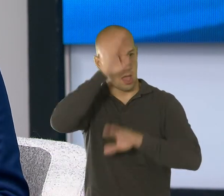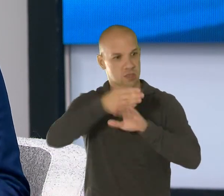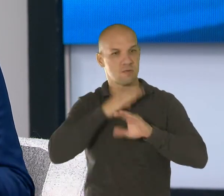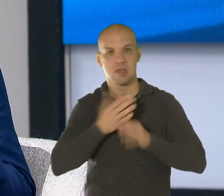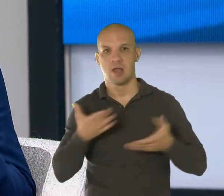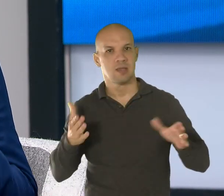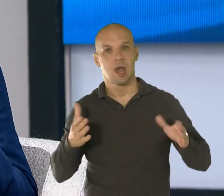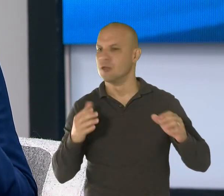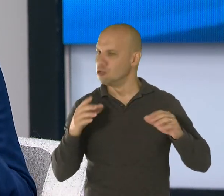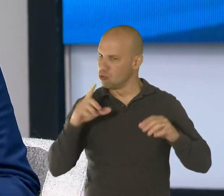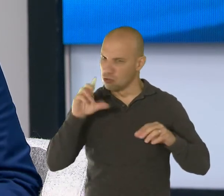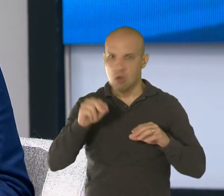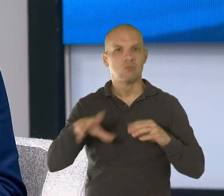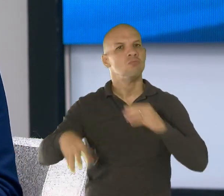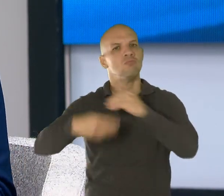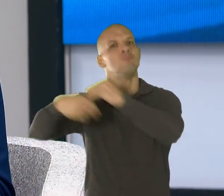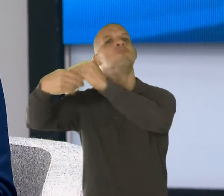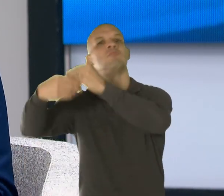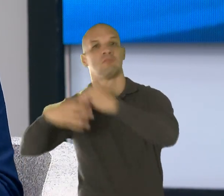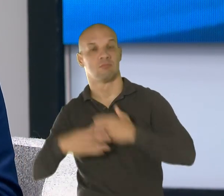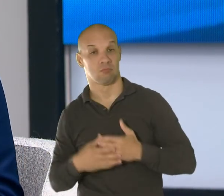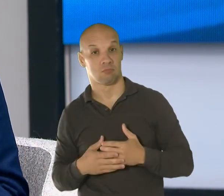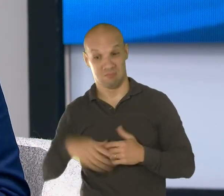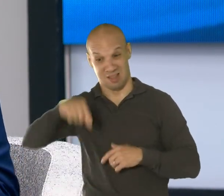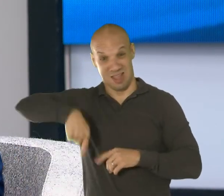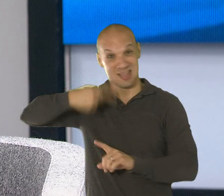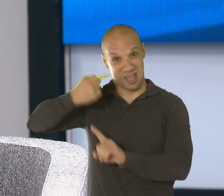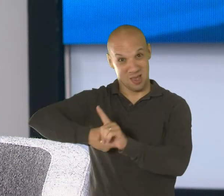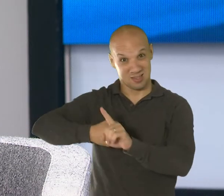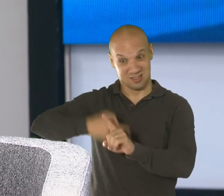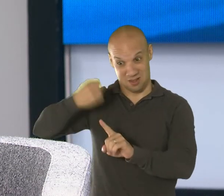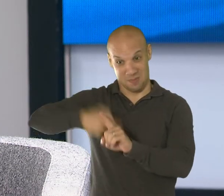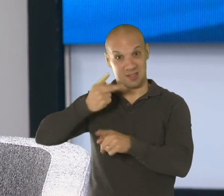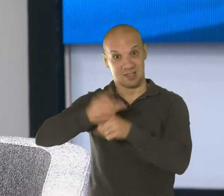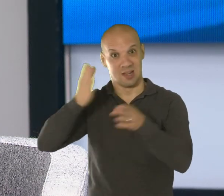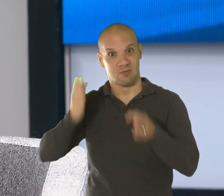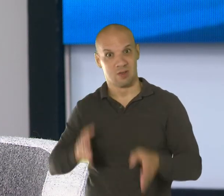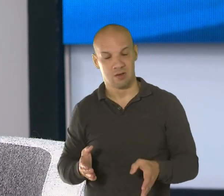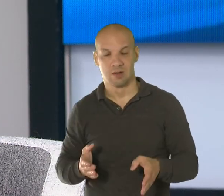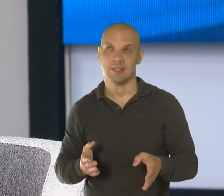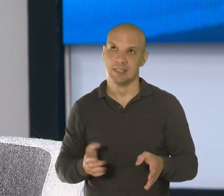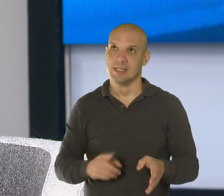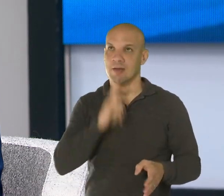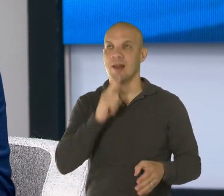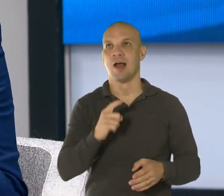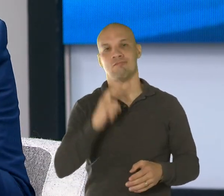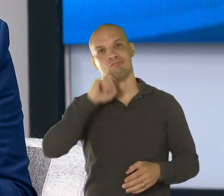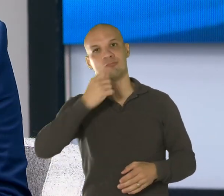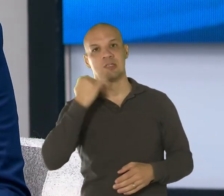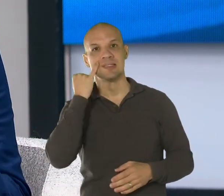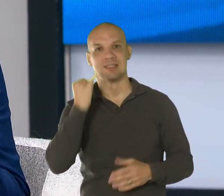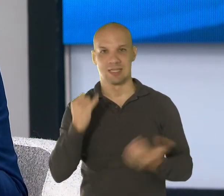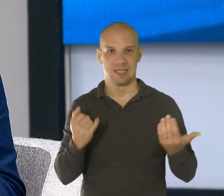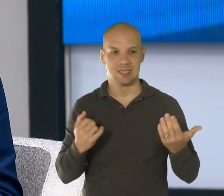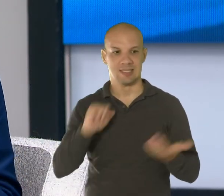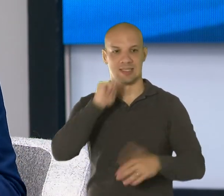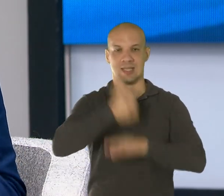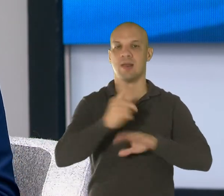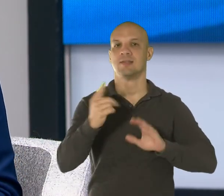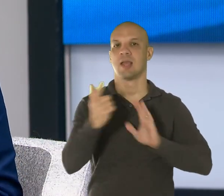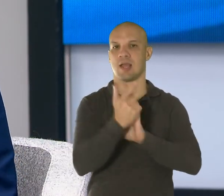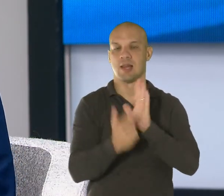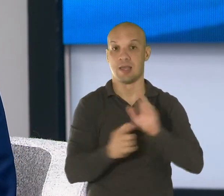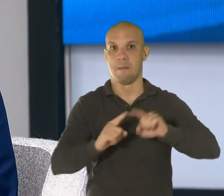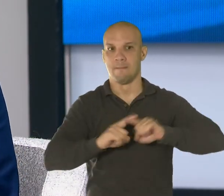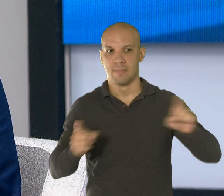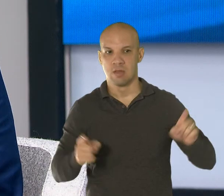del cuidador, que la familia, oye, sería ideal que llegue la parte de política pública. Pero me gustaría que los familiares que